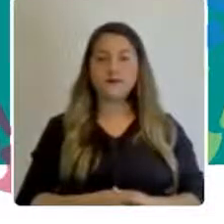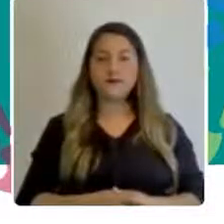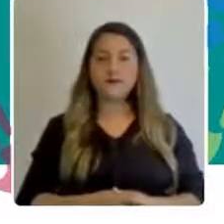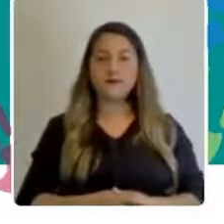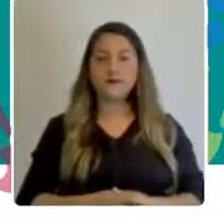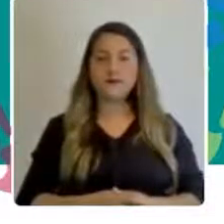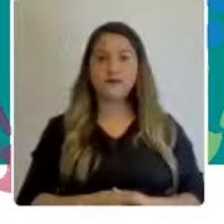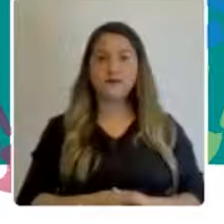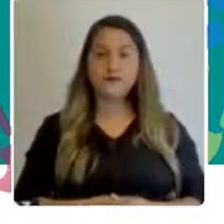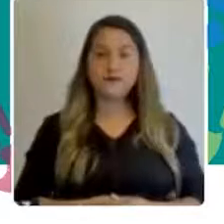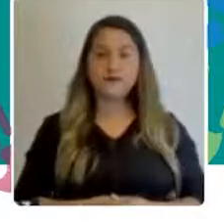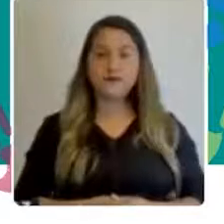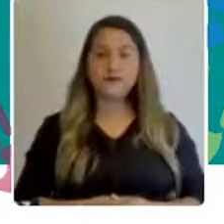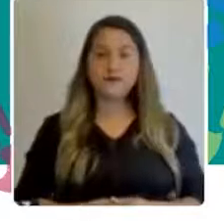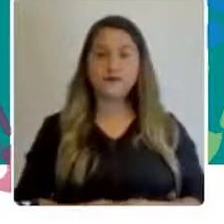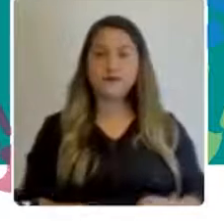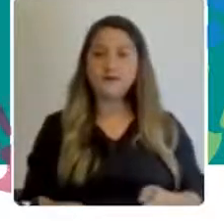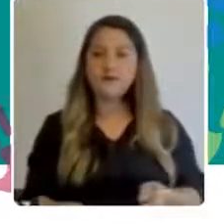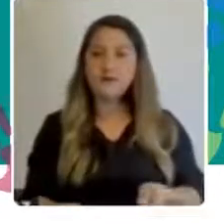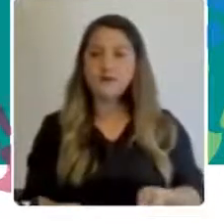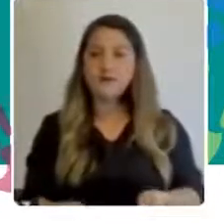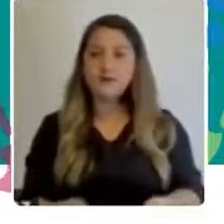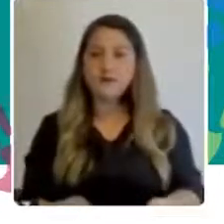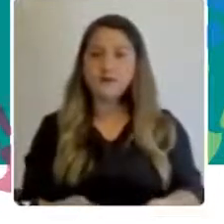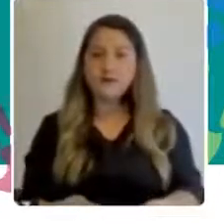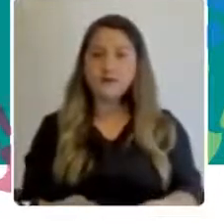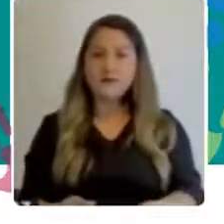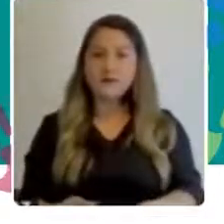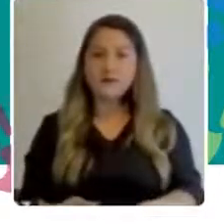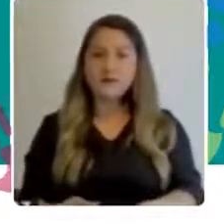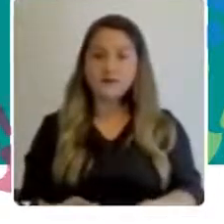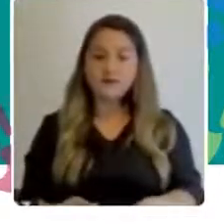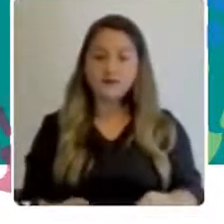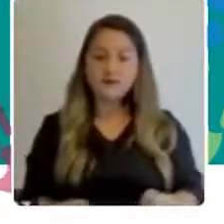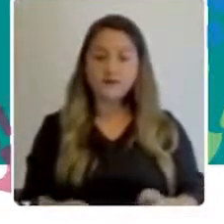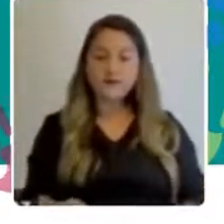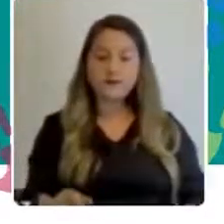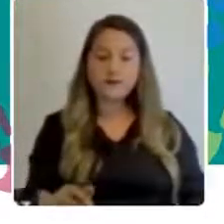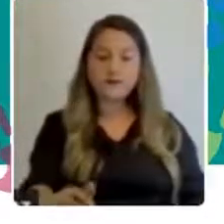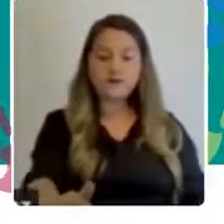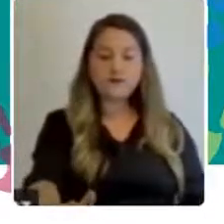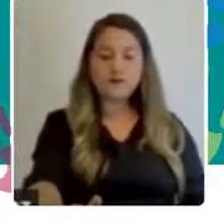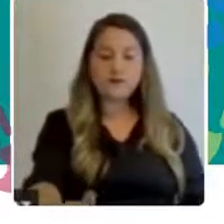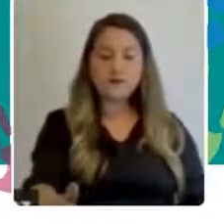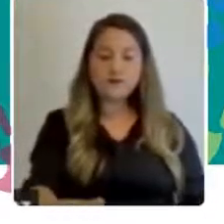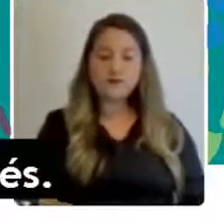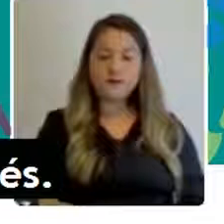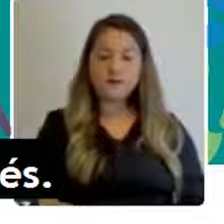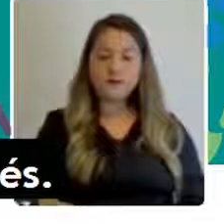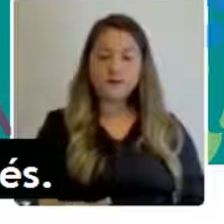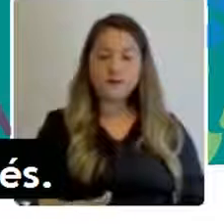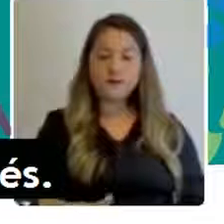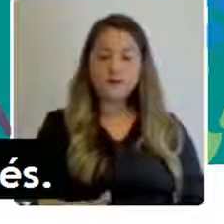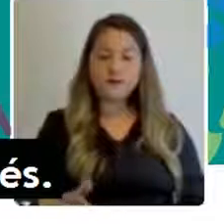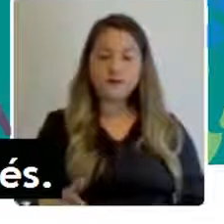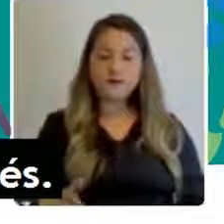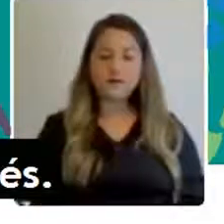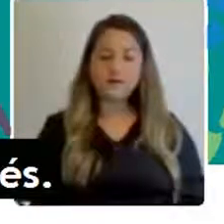Efectivamente, vamos a ver, creo que ya estoy. Bien. Para comenzar,